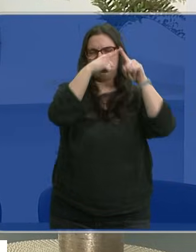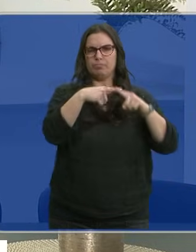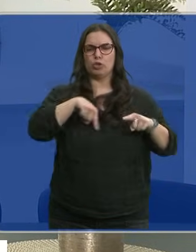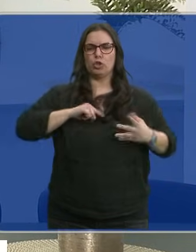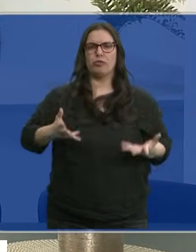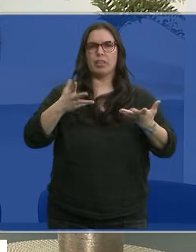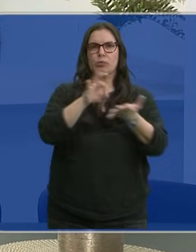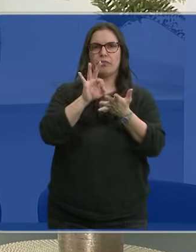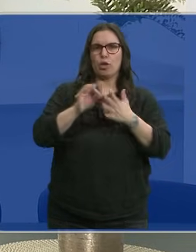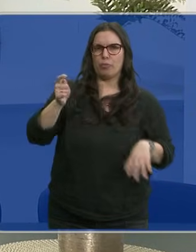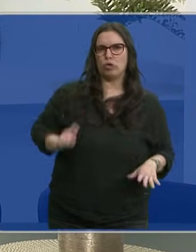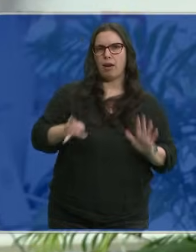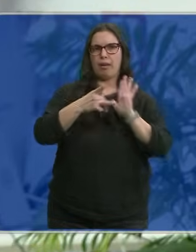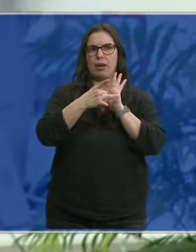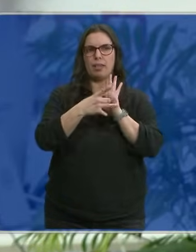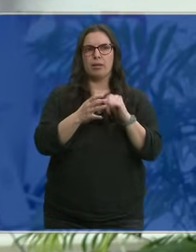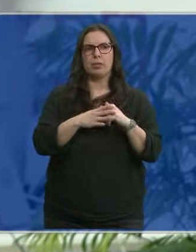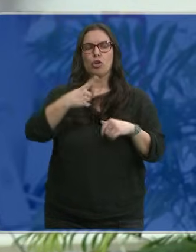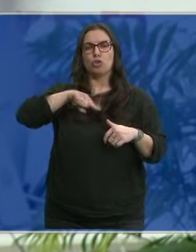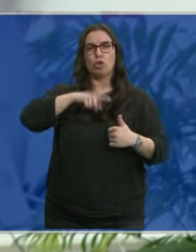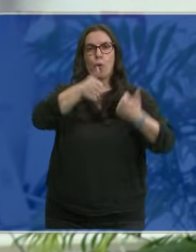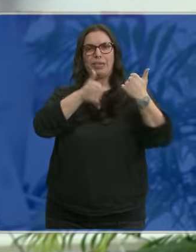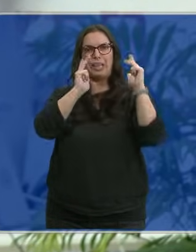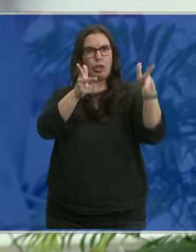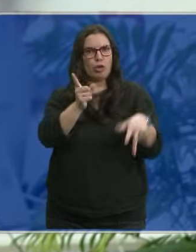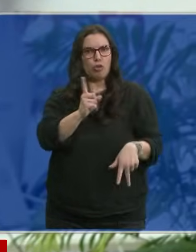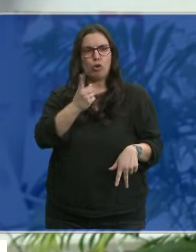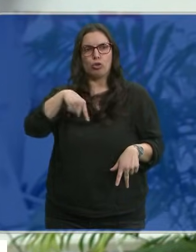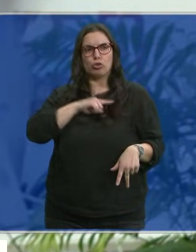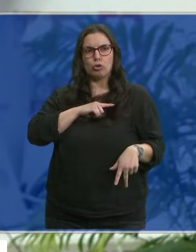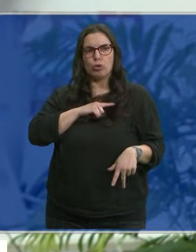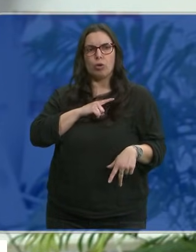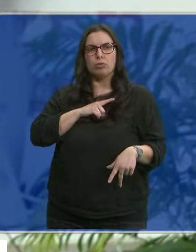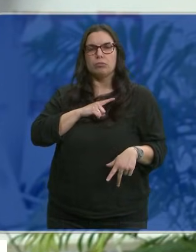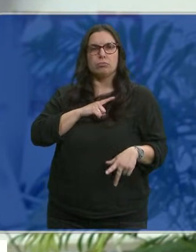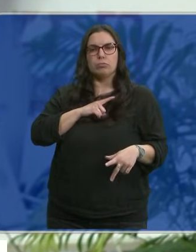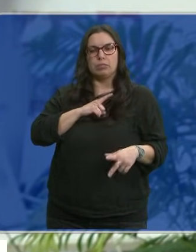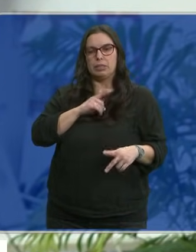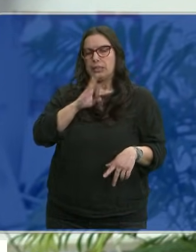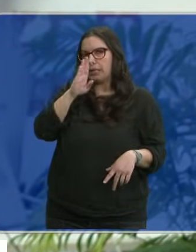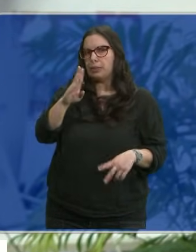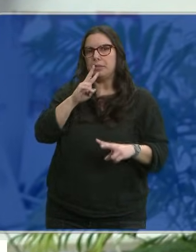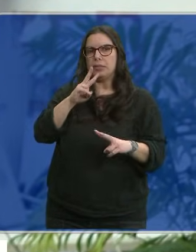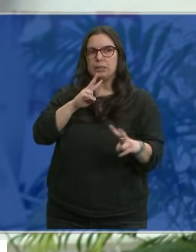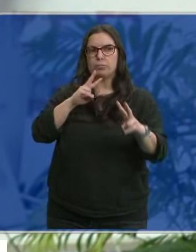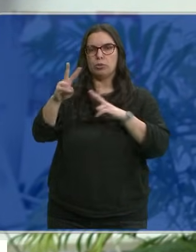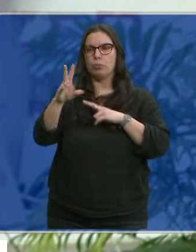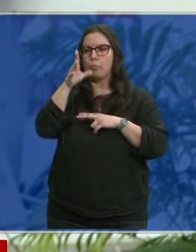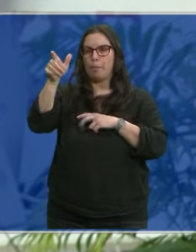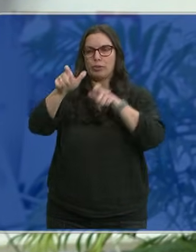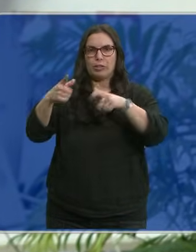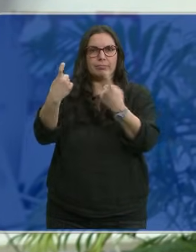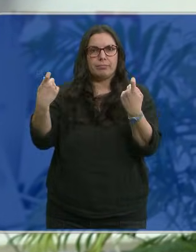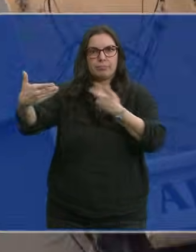damos un servicio profesional de calidad. No somos competencia de los hoteles, nosotros estamos respondiendo directamente a una